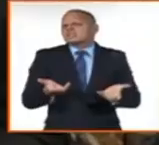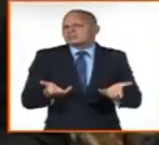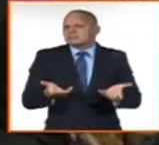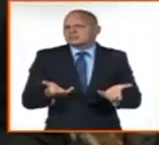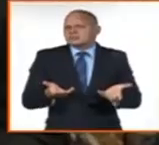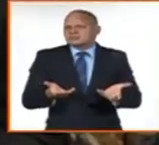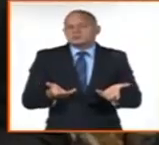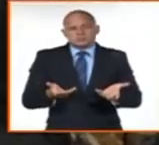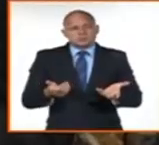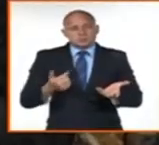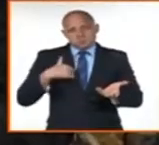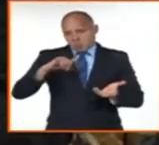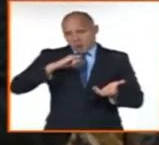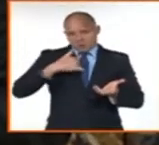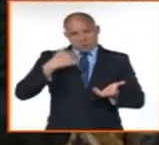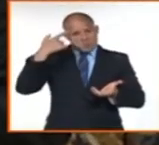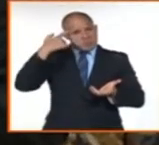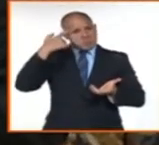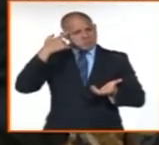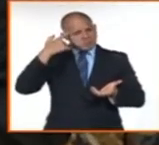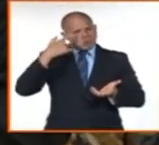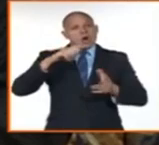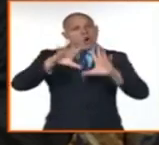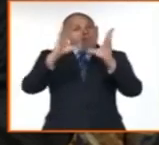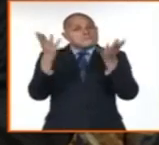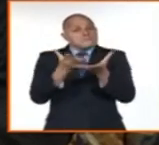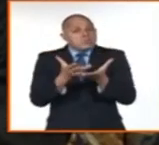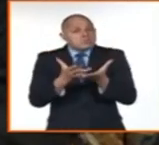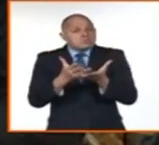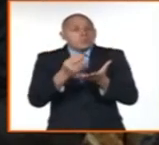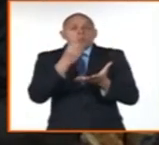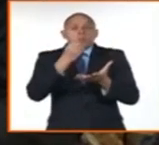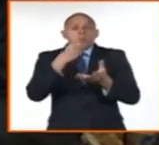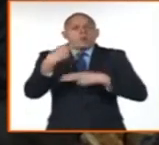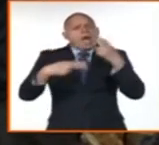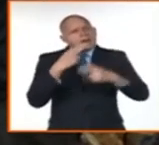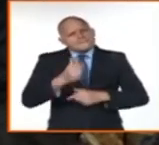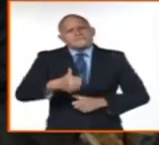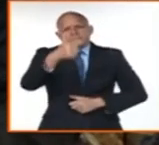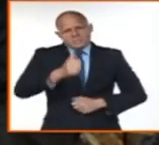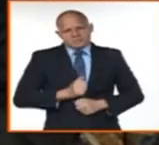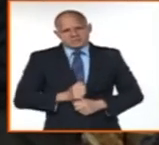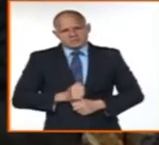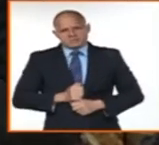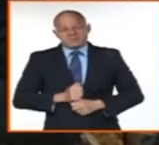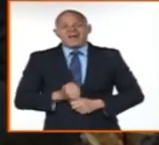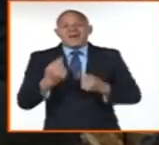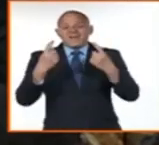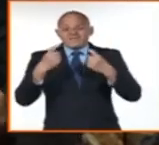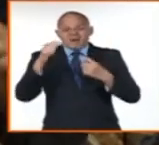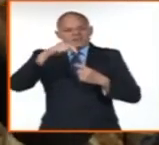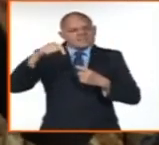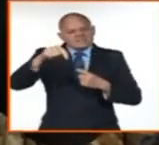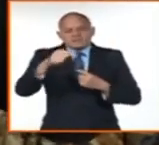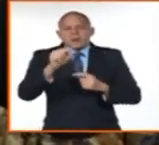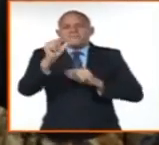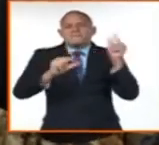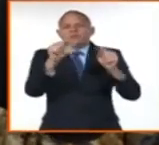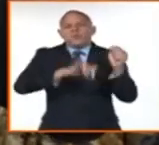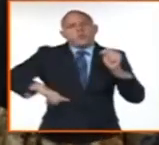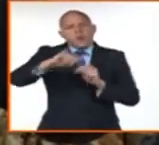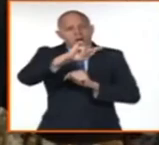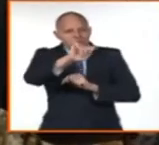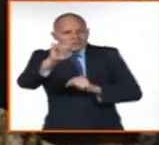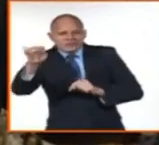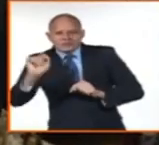mejor es posible. Pero para que ese mundo mejor sea posible, con gente como ustedes, tenemos que lograr que el mundo virtual